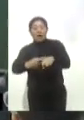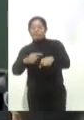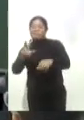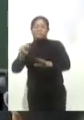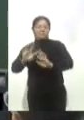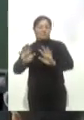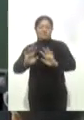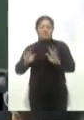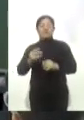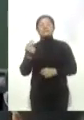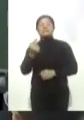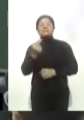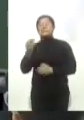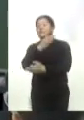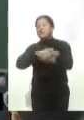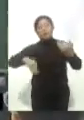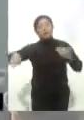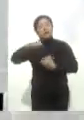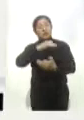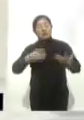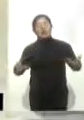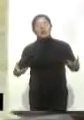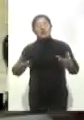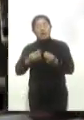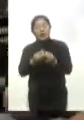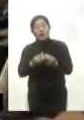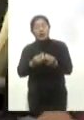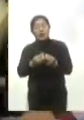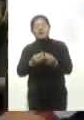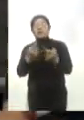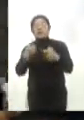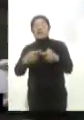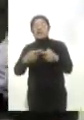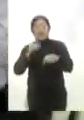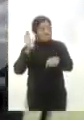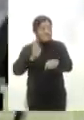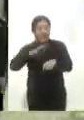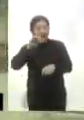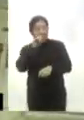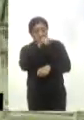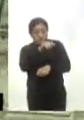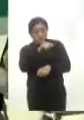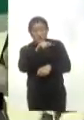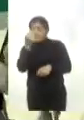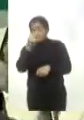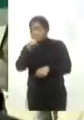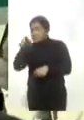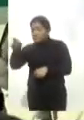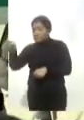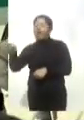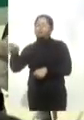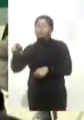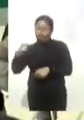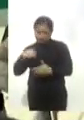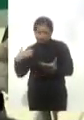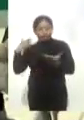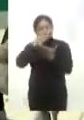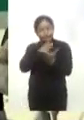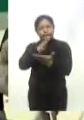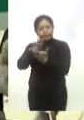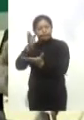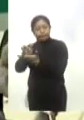y buscar a las personas que más lo requieren. Lima Morales destacó que la entidad aún se ubica en el semáforo